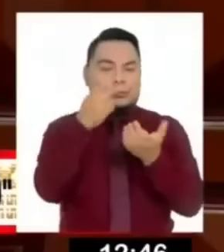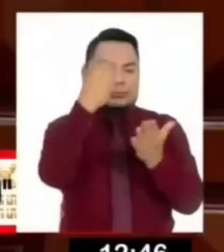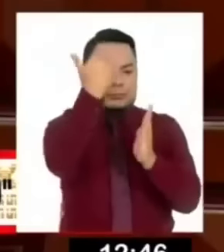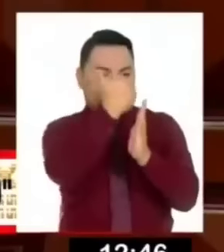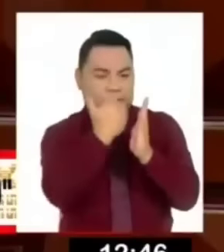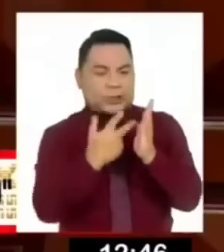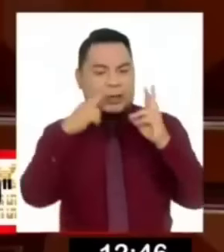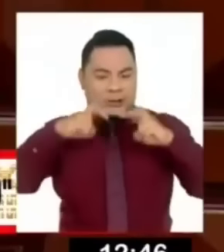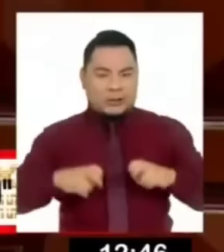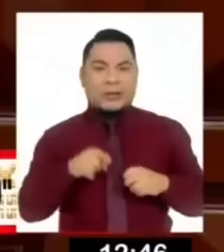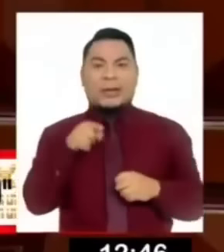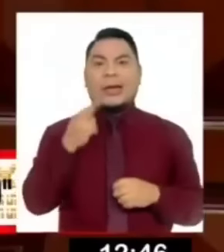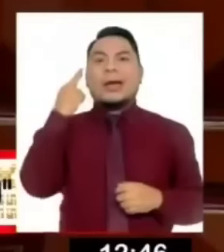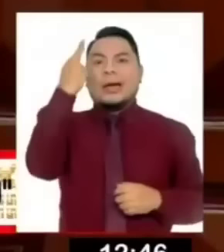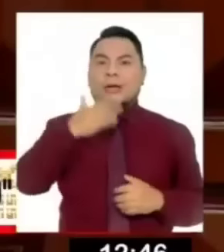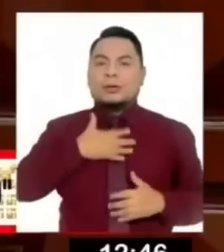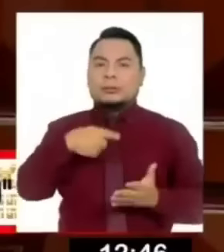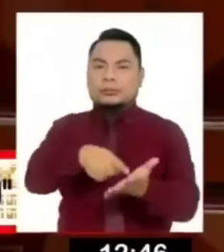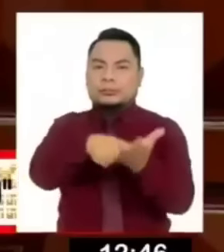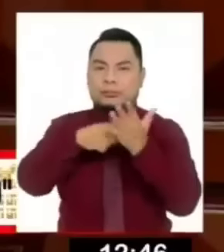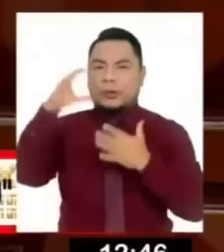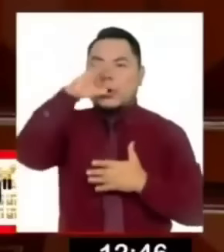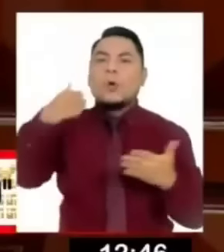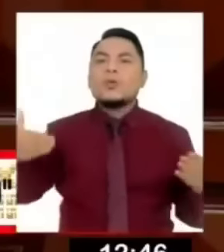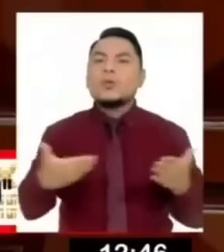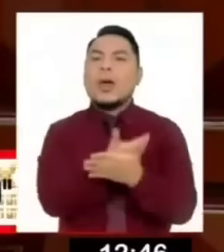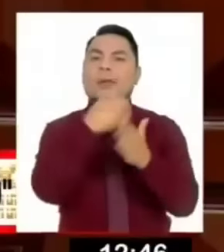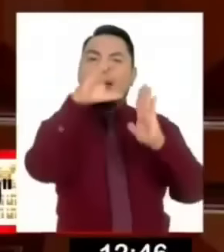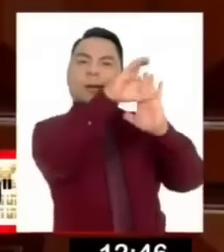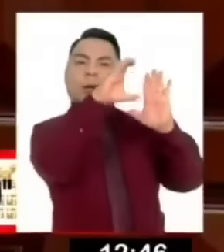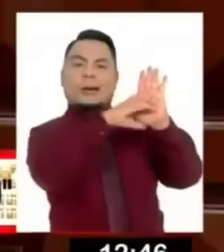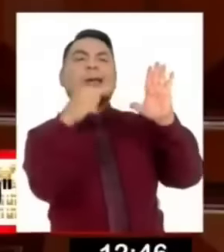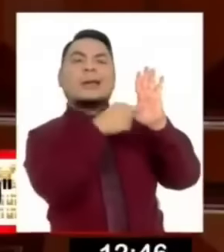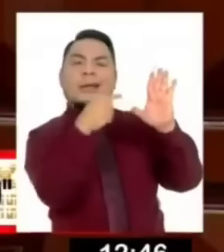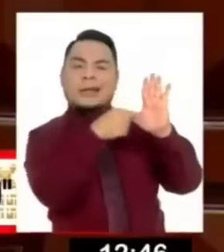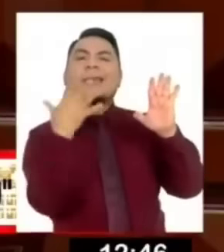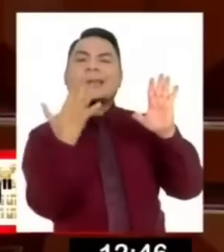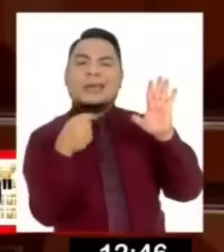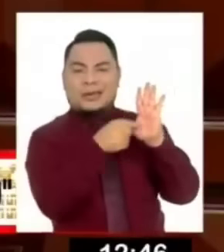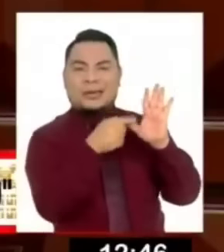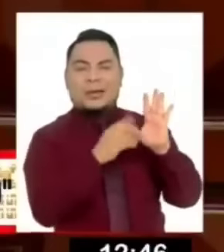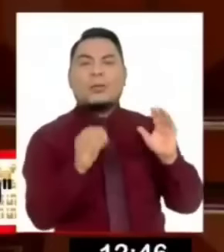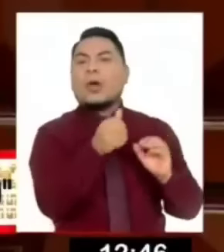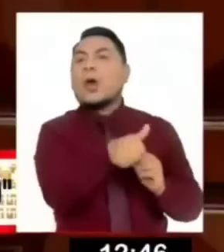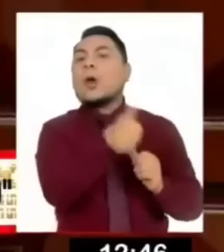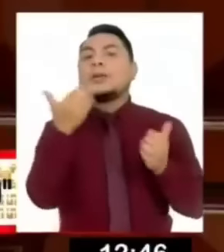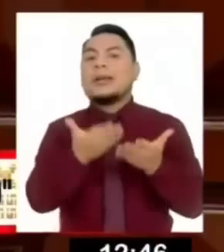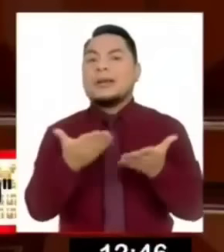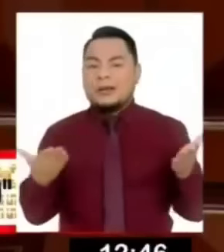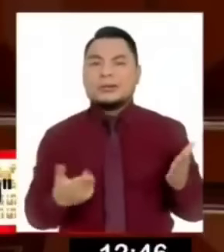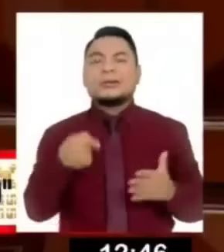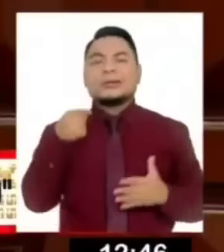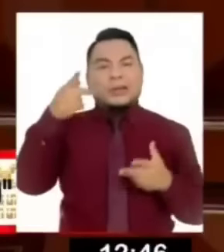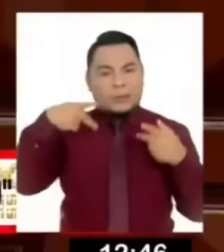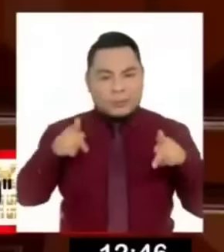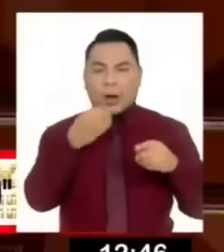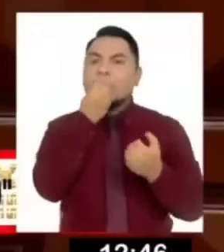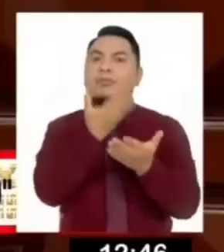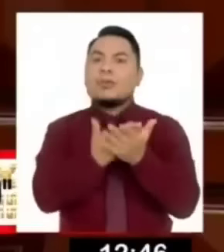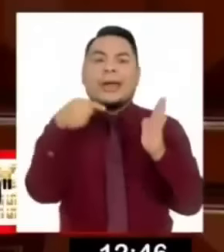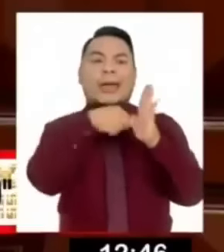razones principales que nos obligan a buscar una nueva constitución política que, entre otras cosas, permita